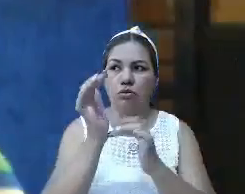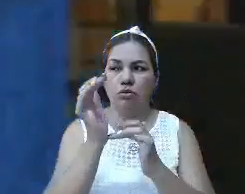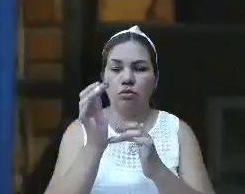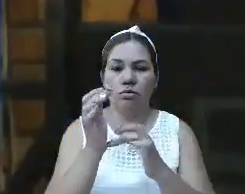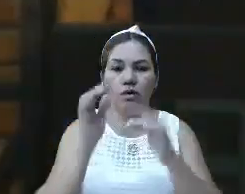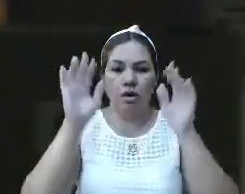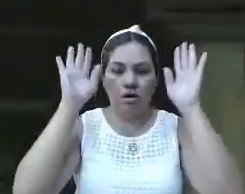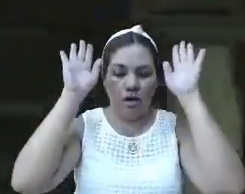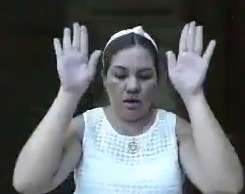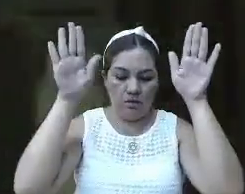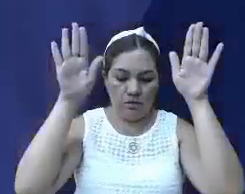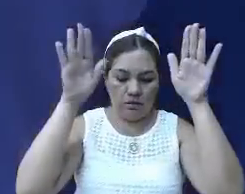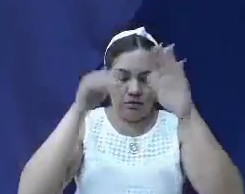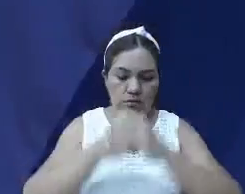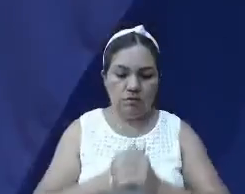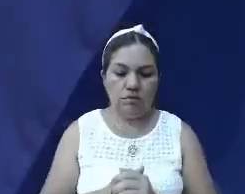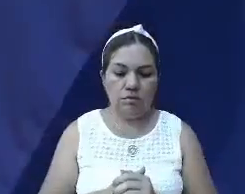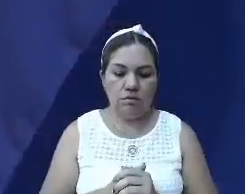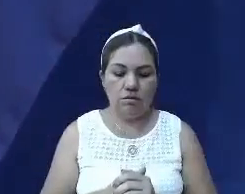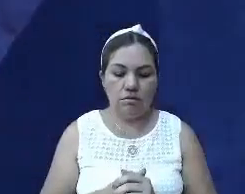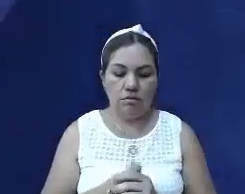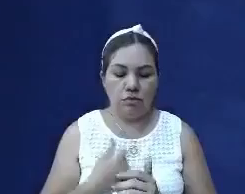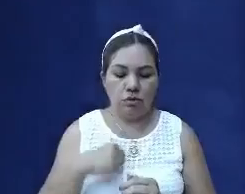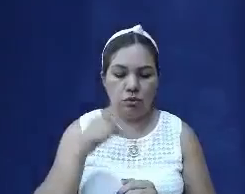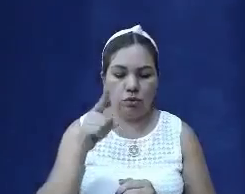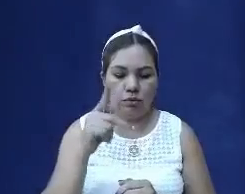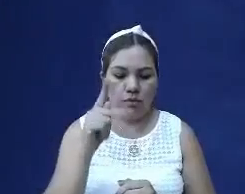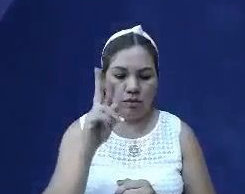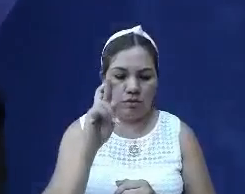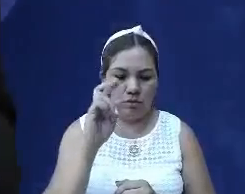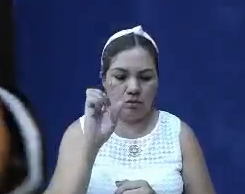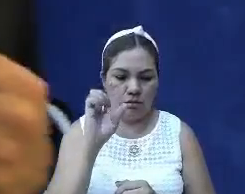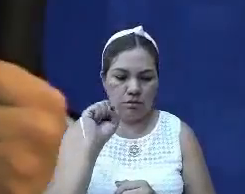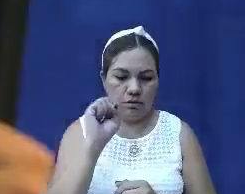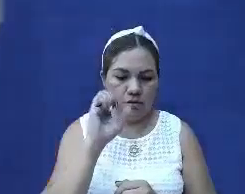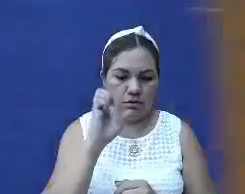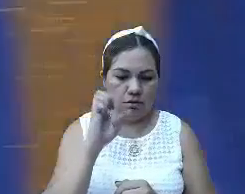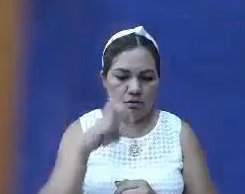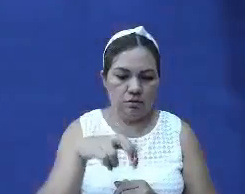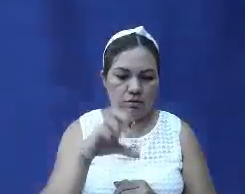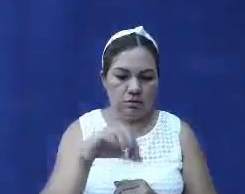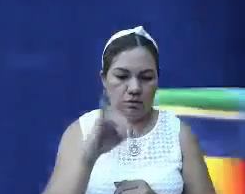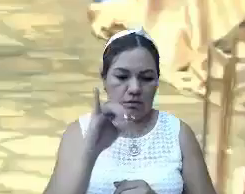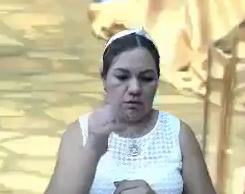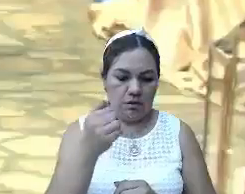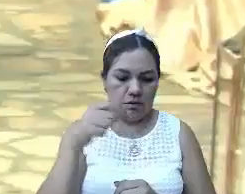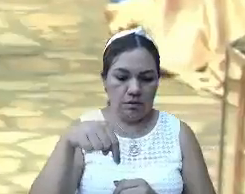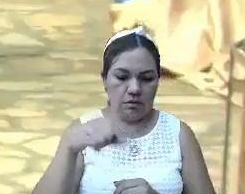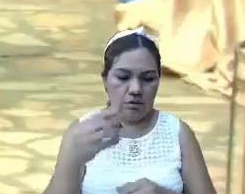gracias por tu presencia en este lugar.